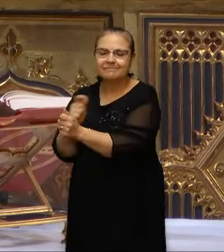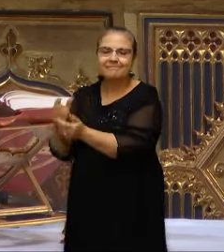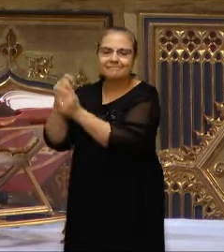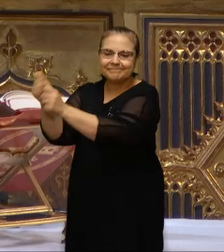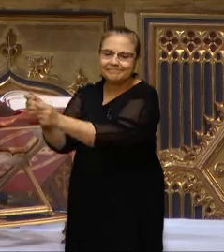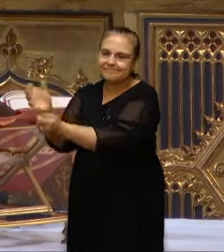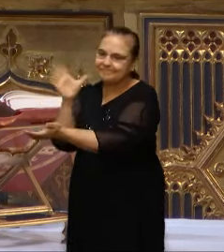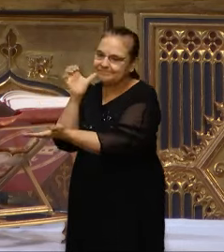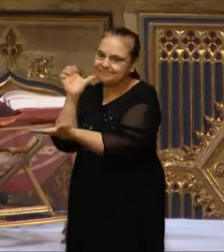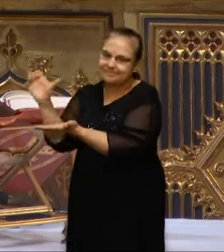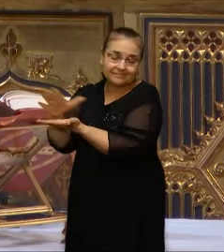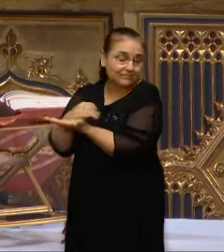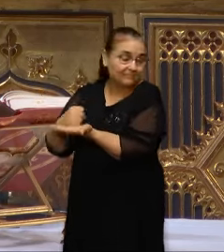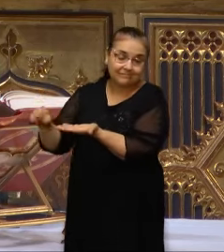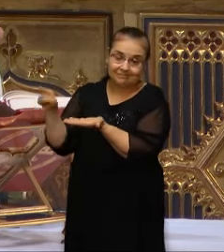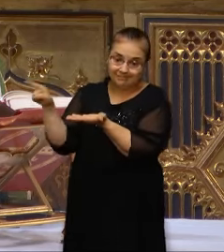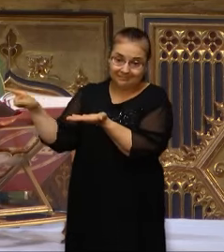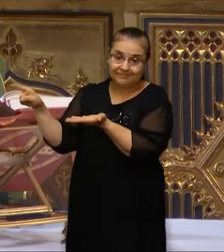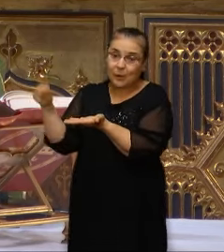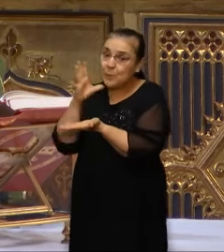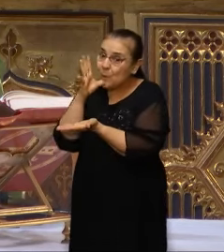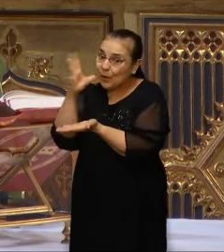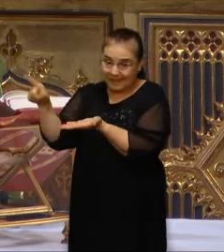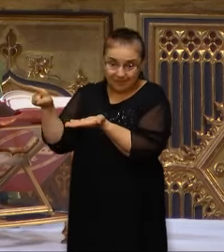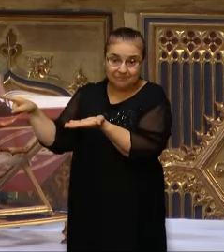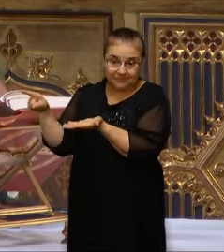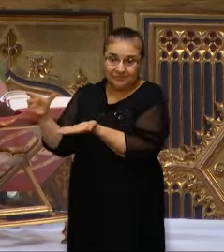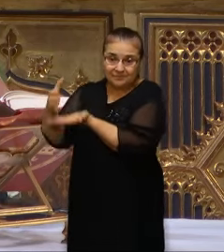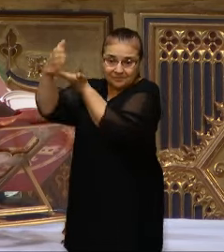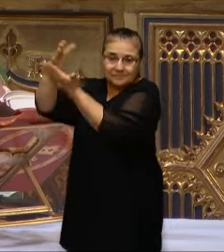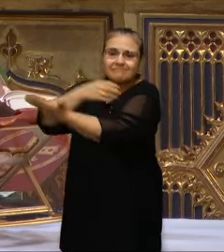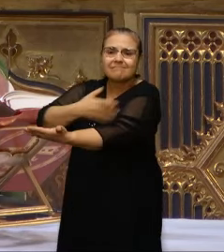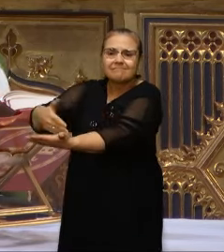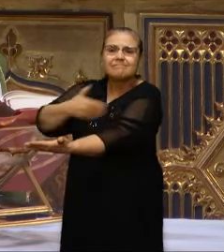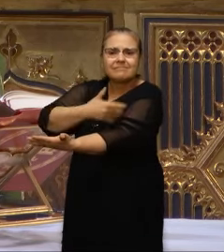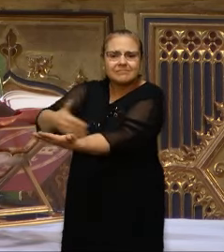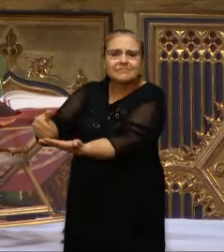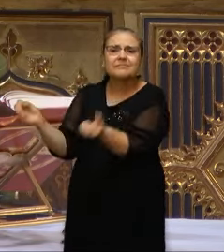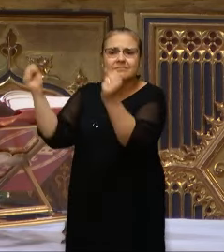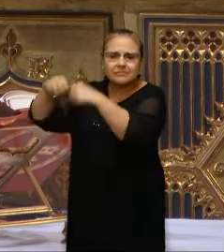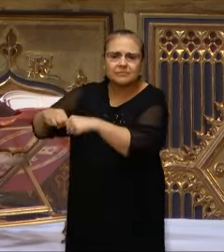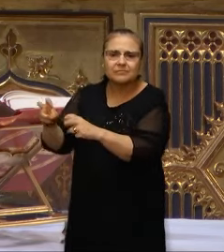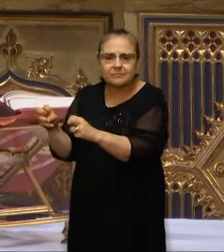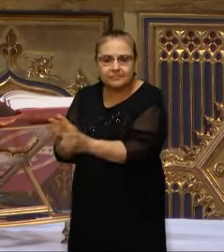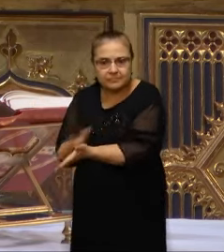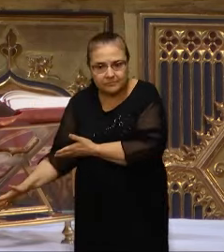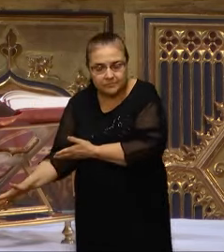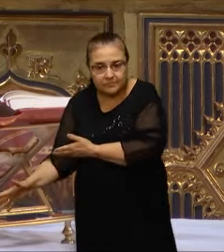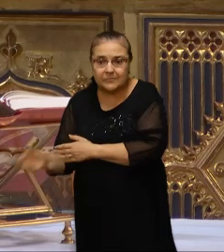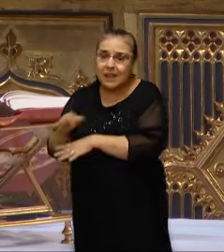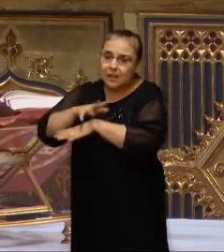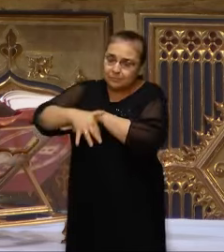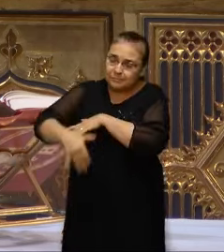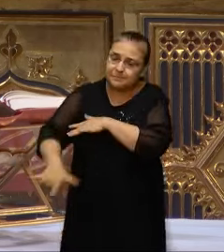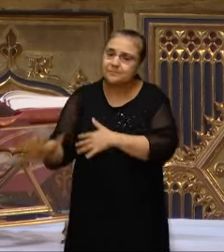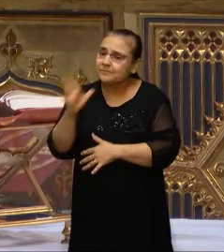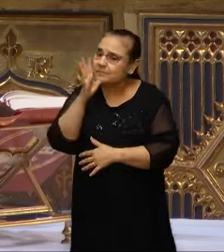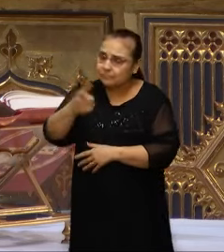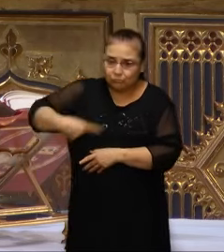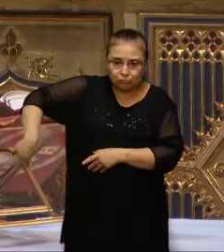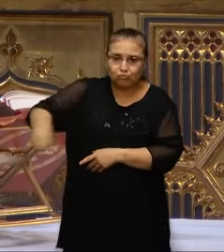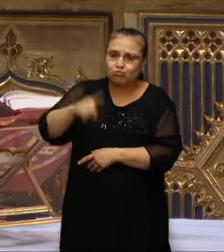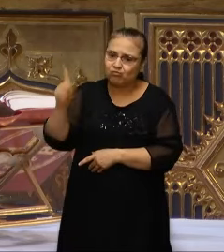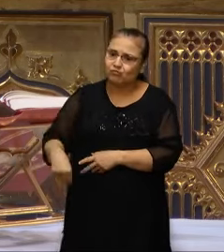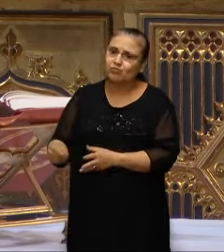tomad y bebed todos de él porque este es el cáliz de mi sangre Sangre de la alianza nueva y eterna que será